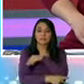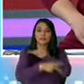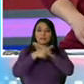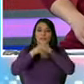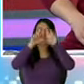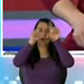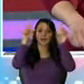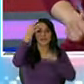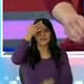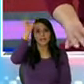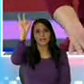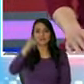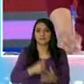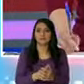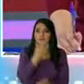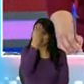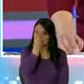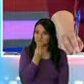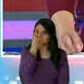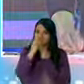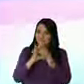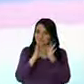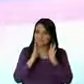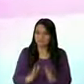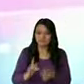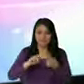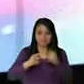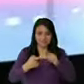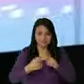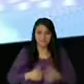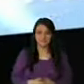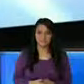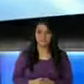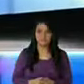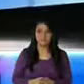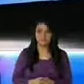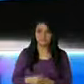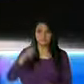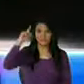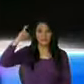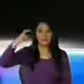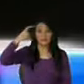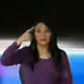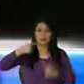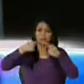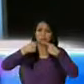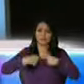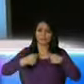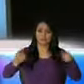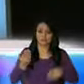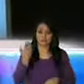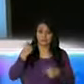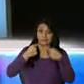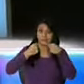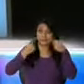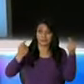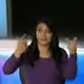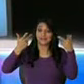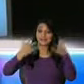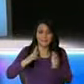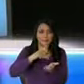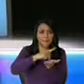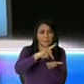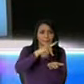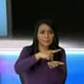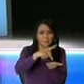francesa. Buenos días, Verito, amigos televidentes. Pese a que el gobierno había anunciado hace pocas semanas que se había puesto al día con todos